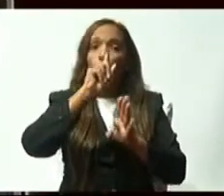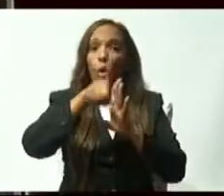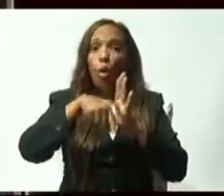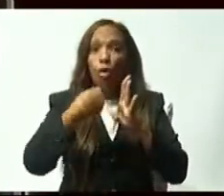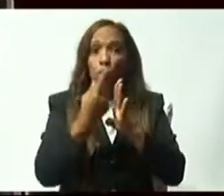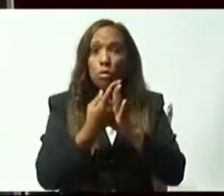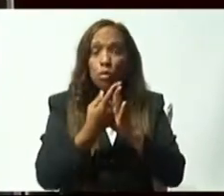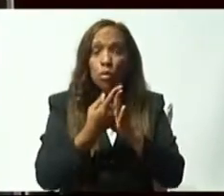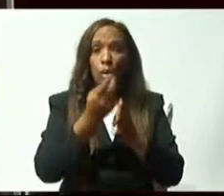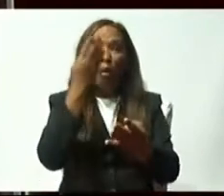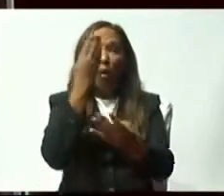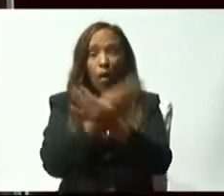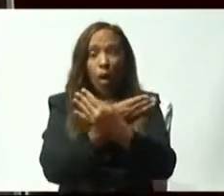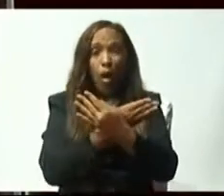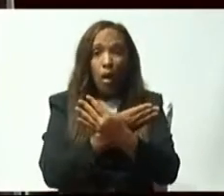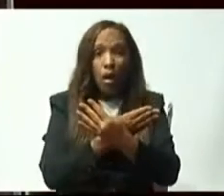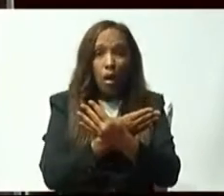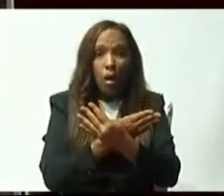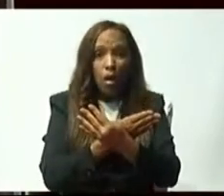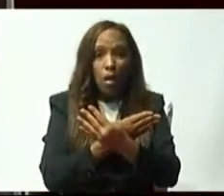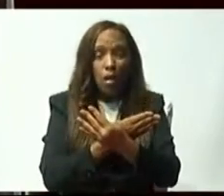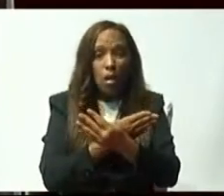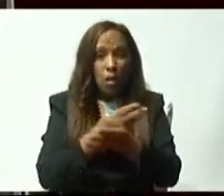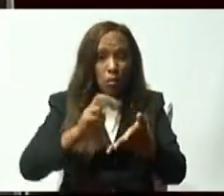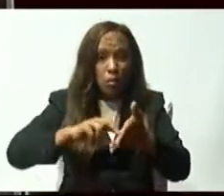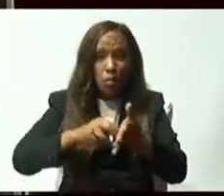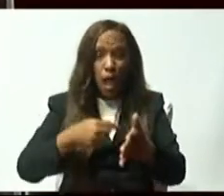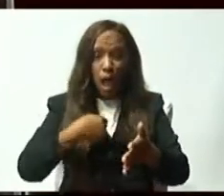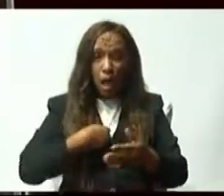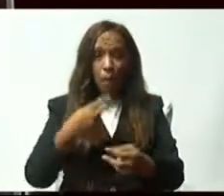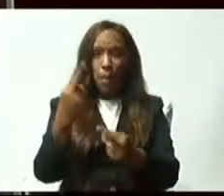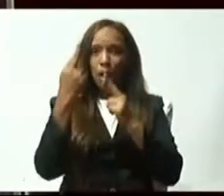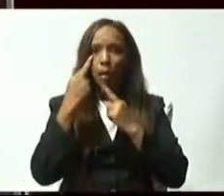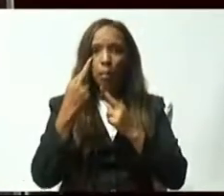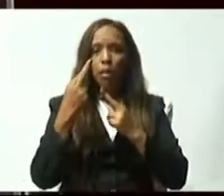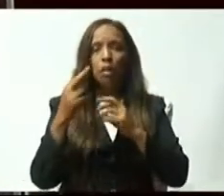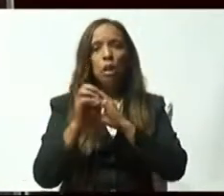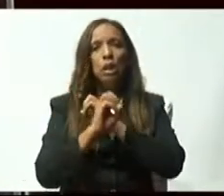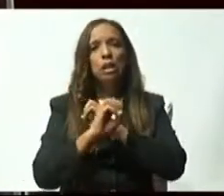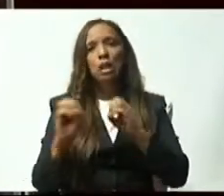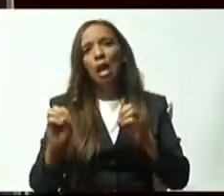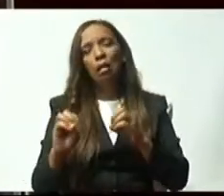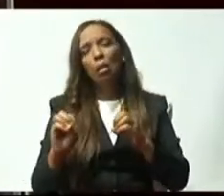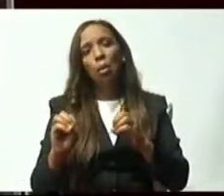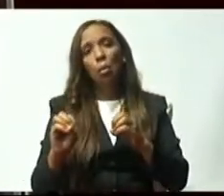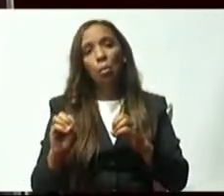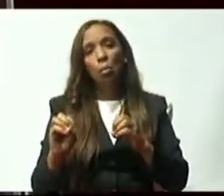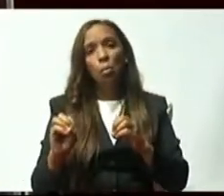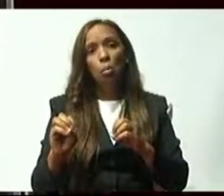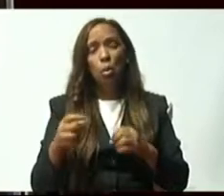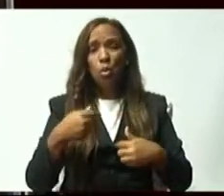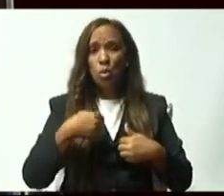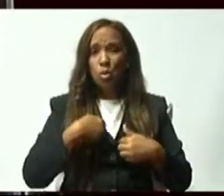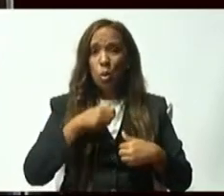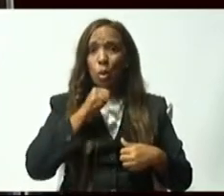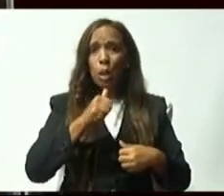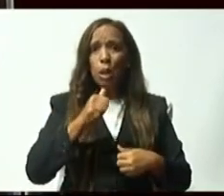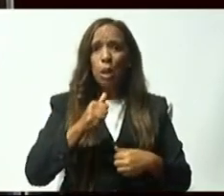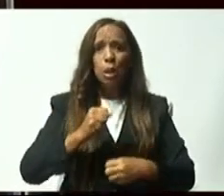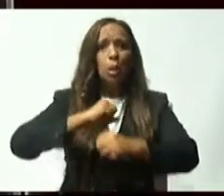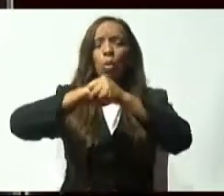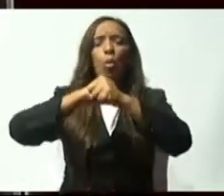sin respetar ningún tipo de inmunidad. Porque no la tengo ni la necesito para defender mi honorabilidad.